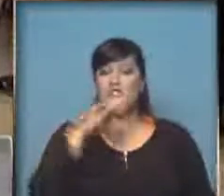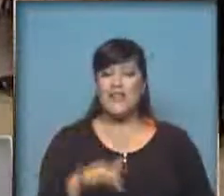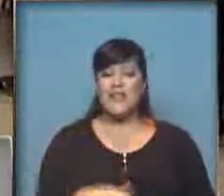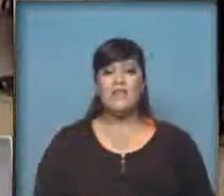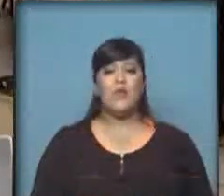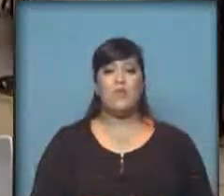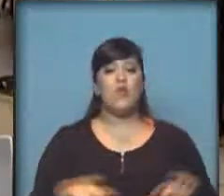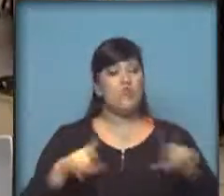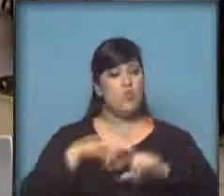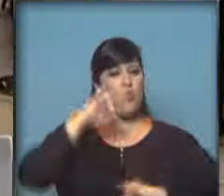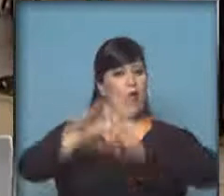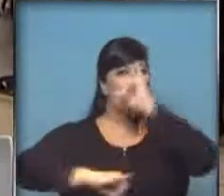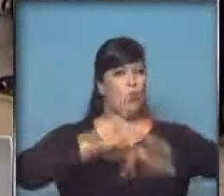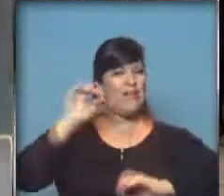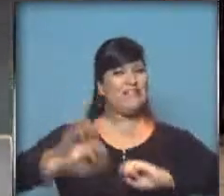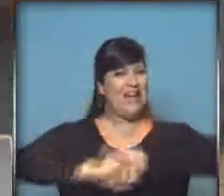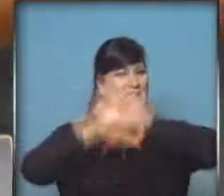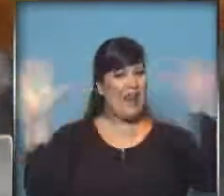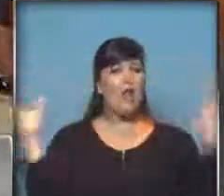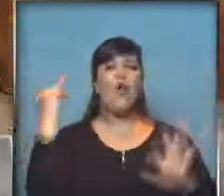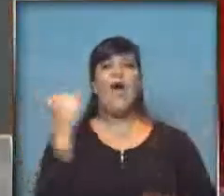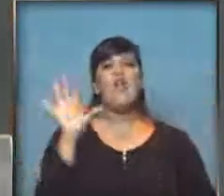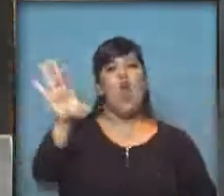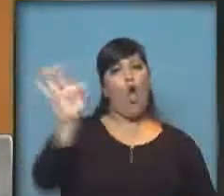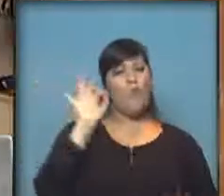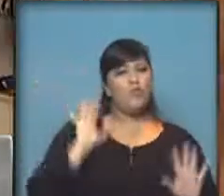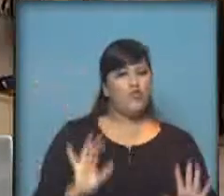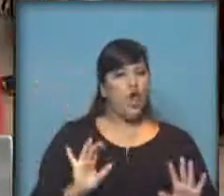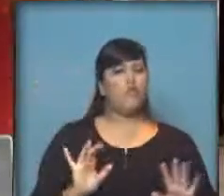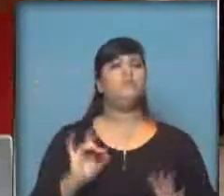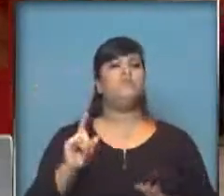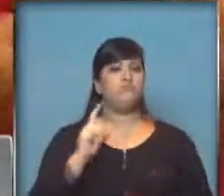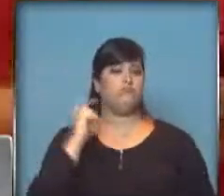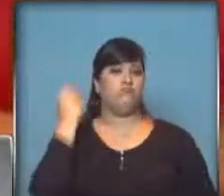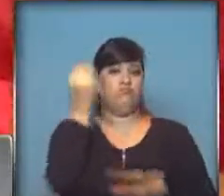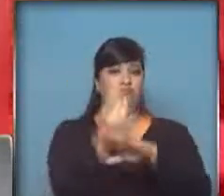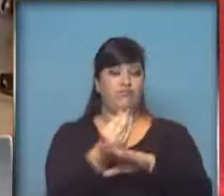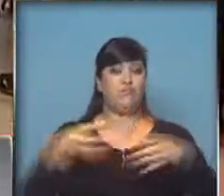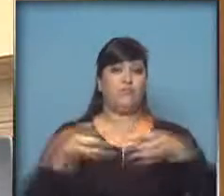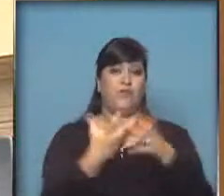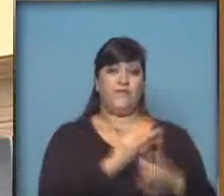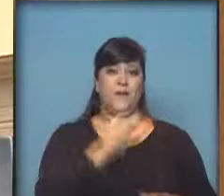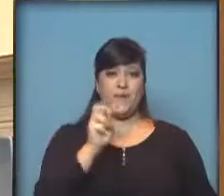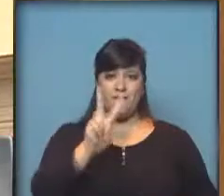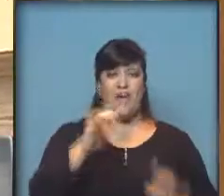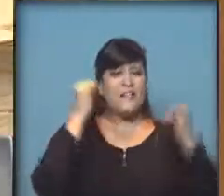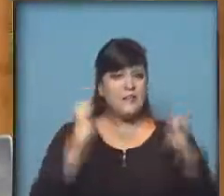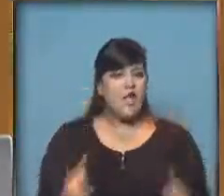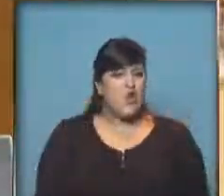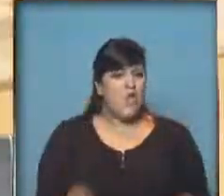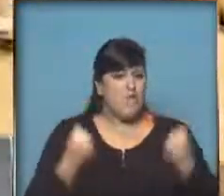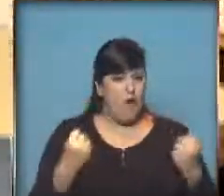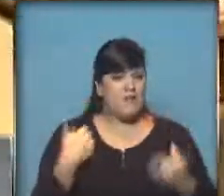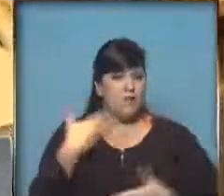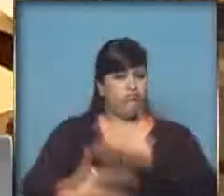hemos transmitido claramente que hay una opción electoral que encabeza el Frente para la Victoria, que tiene toda la potencialidad,